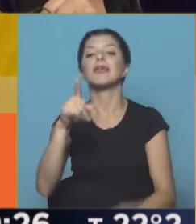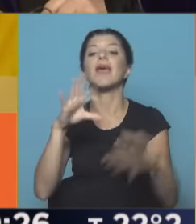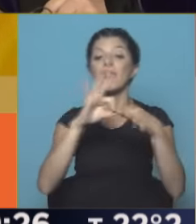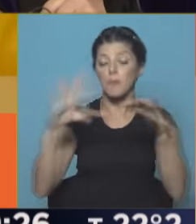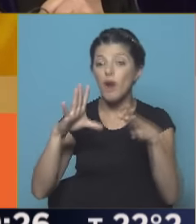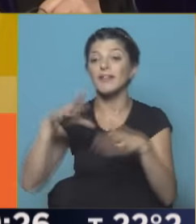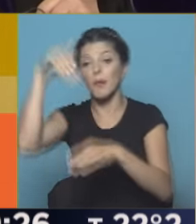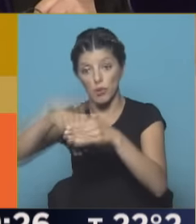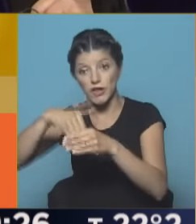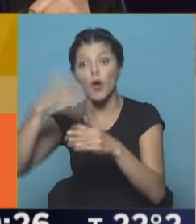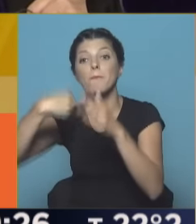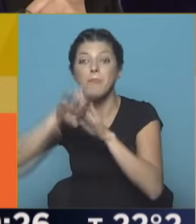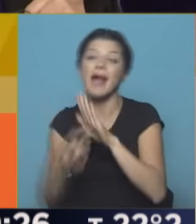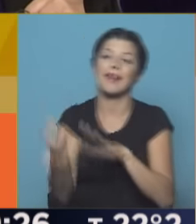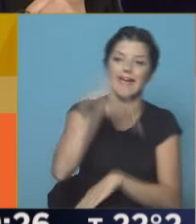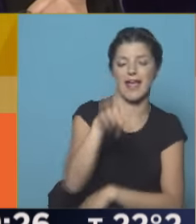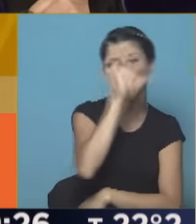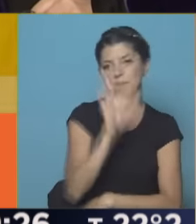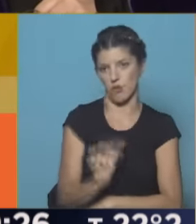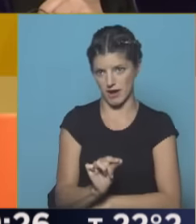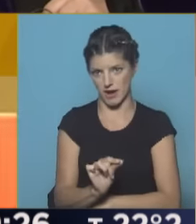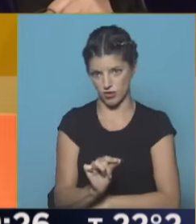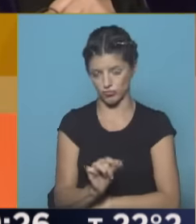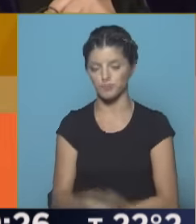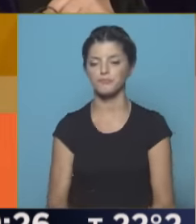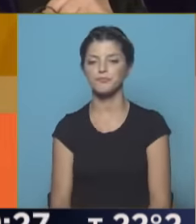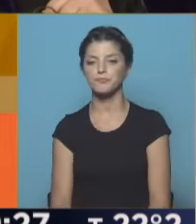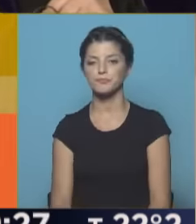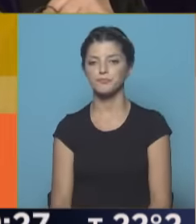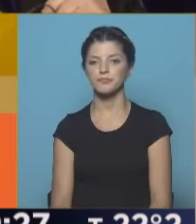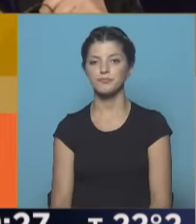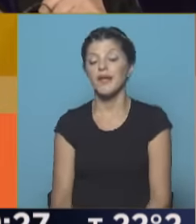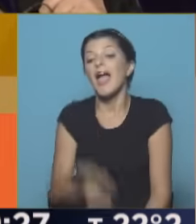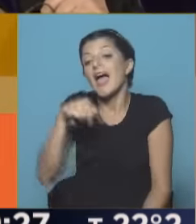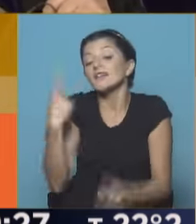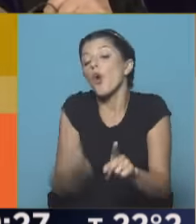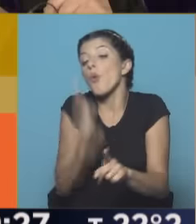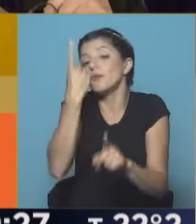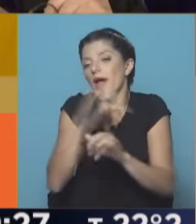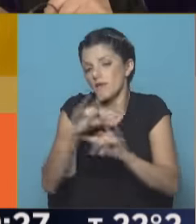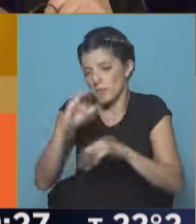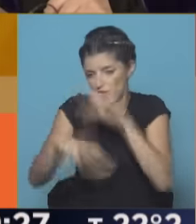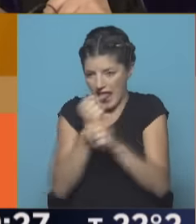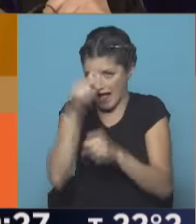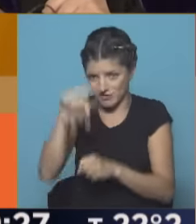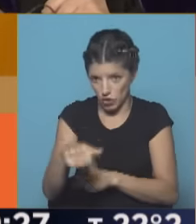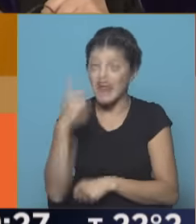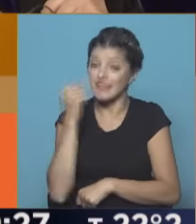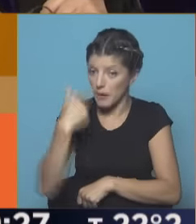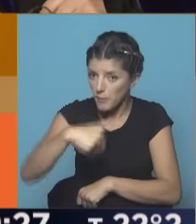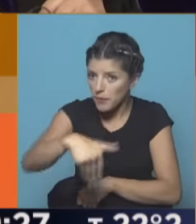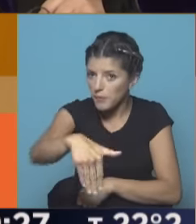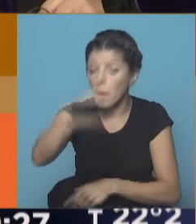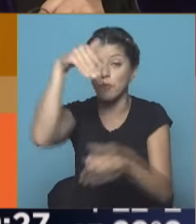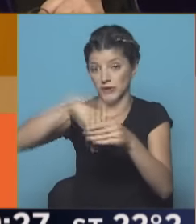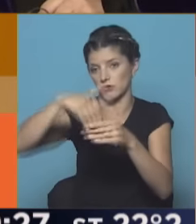votaron en forma anticipada que republicanos registrados. Esta es la única certeza que hay hoy, a días nomás de esta